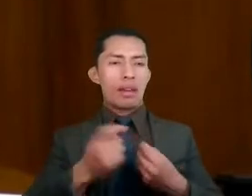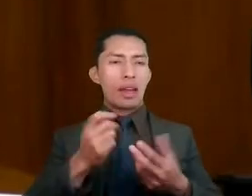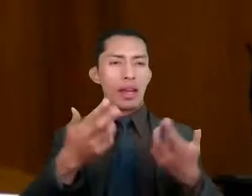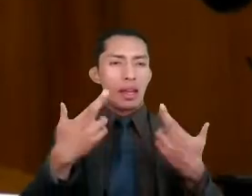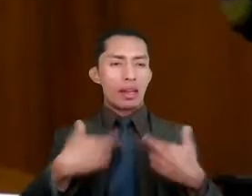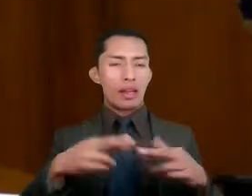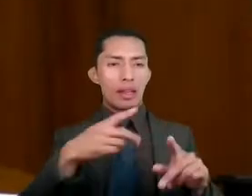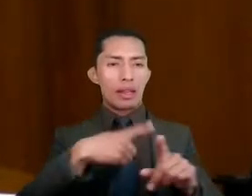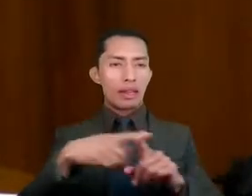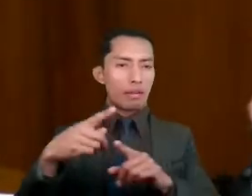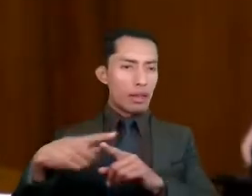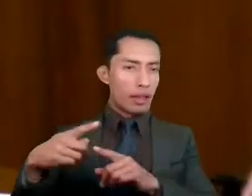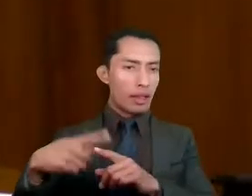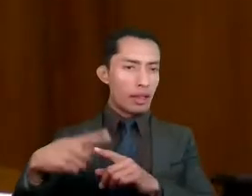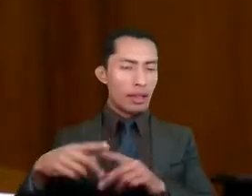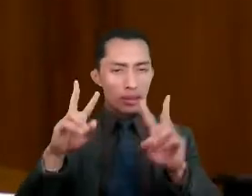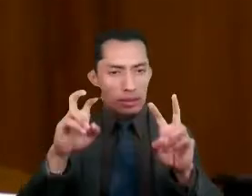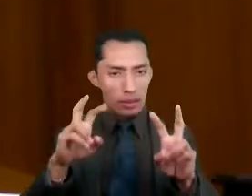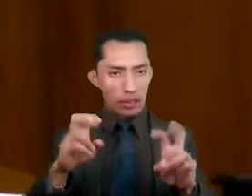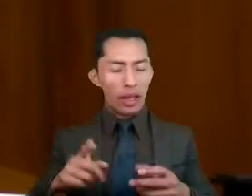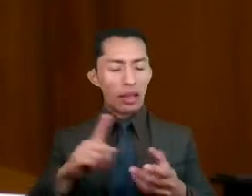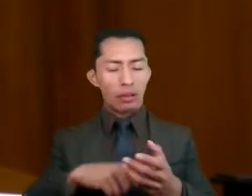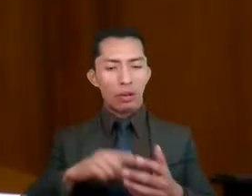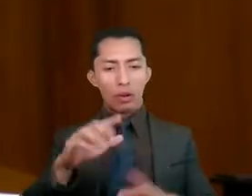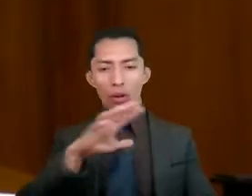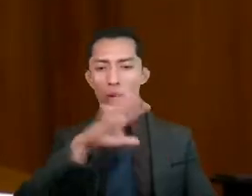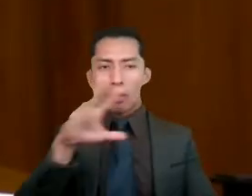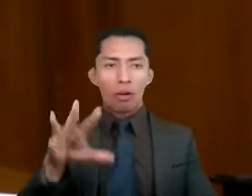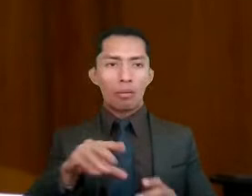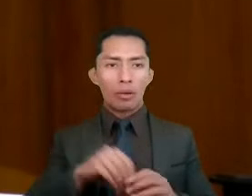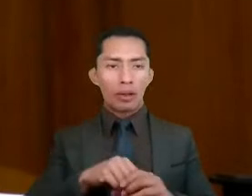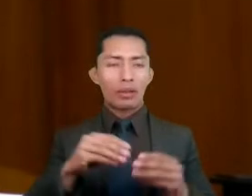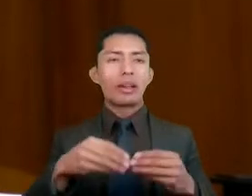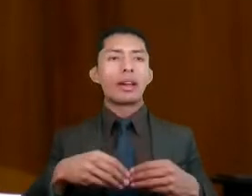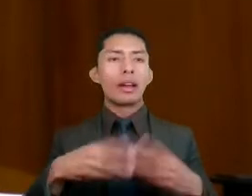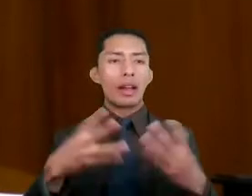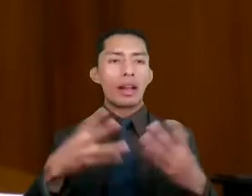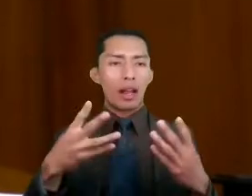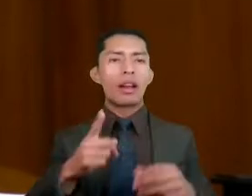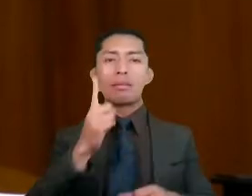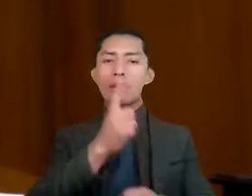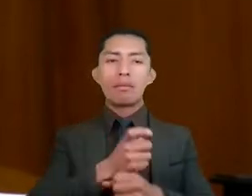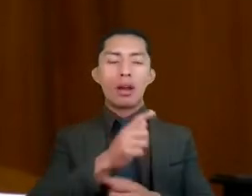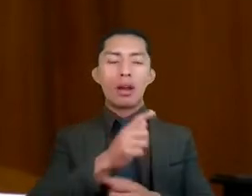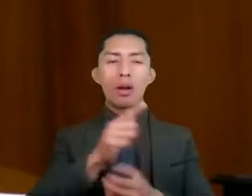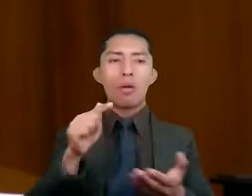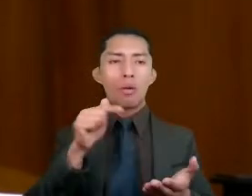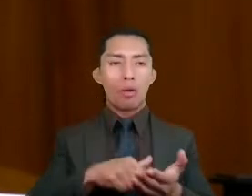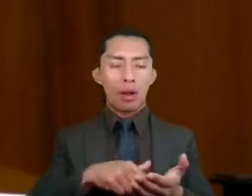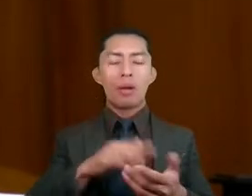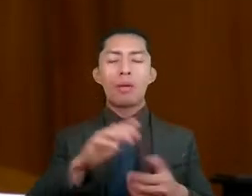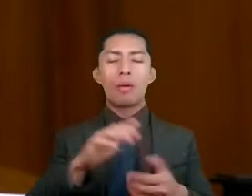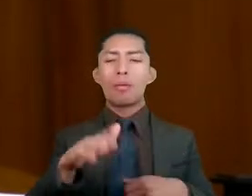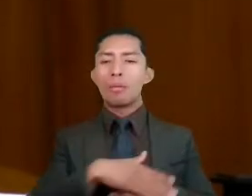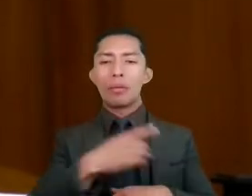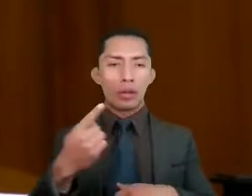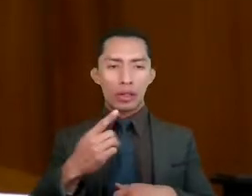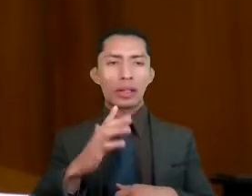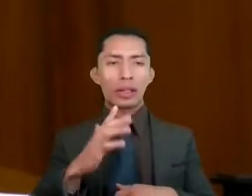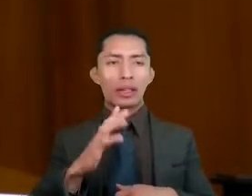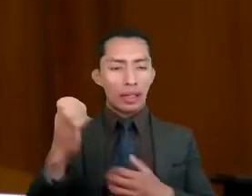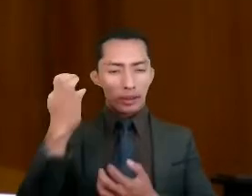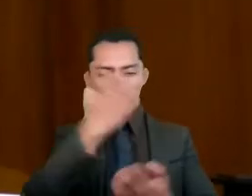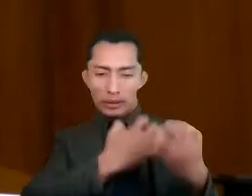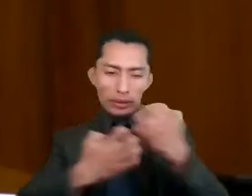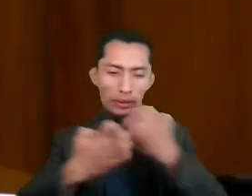los índices, en el carácter general, pues obviamente uno de los primeros lugares, porque somos, si hacemos un análisis